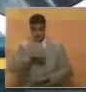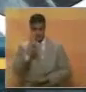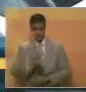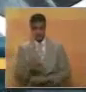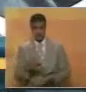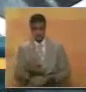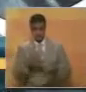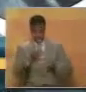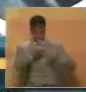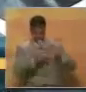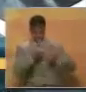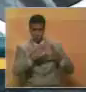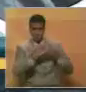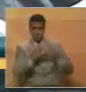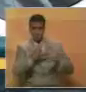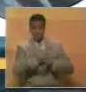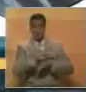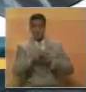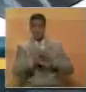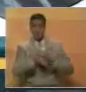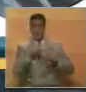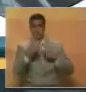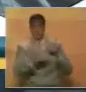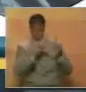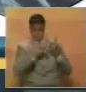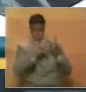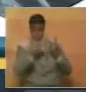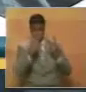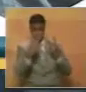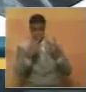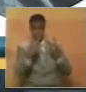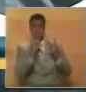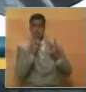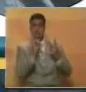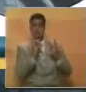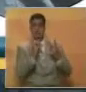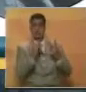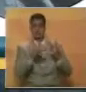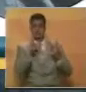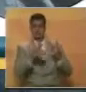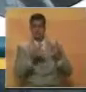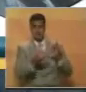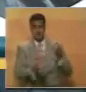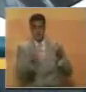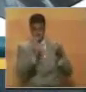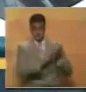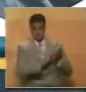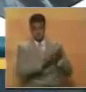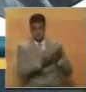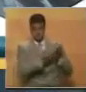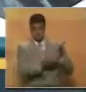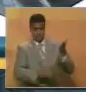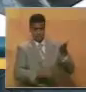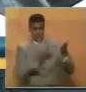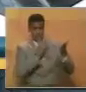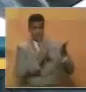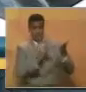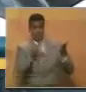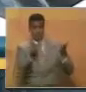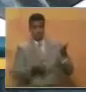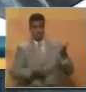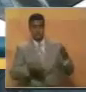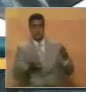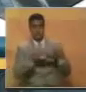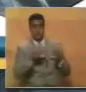y que revise todos los casos de los presos políticos. Dos, que el informe que llevemos sea anexado al informe de Venezuela ante la